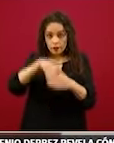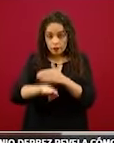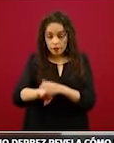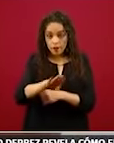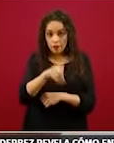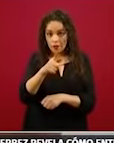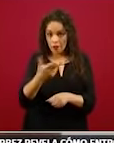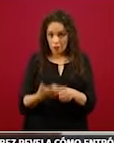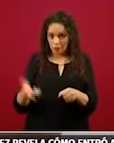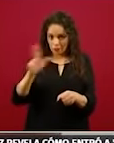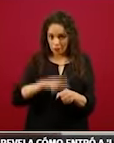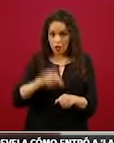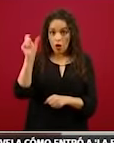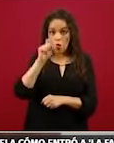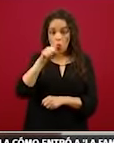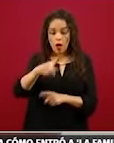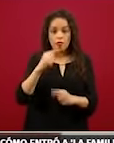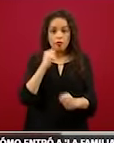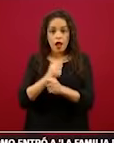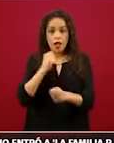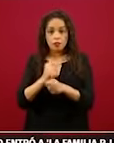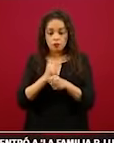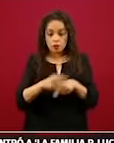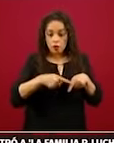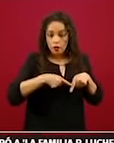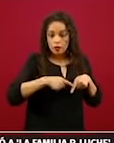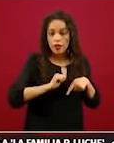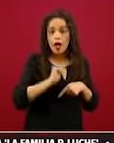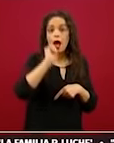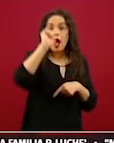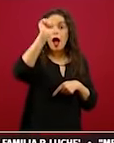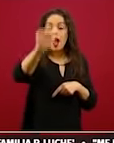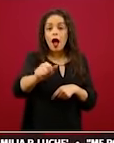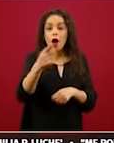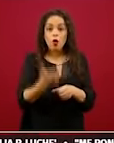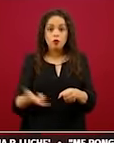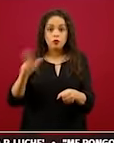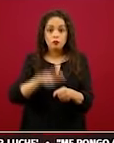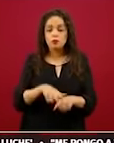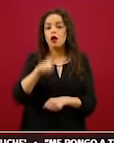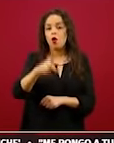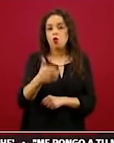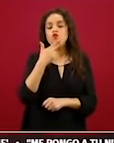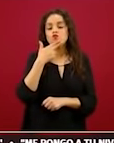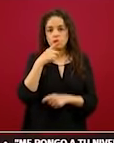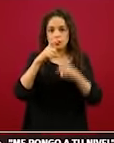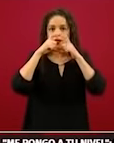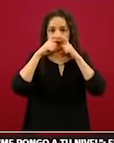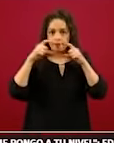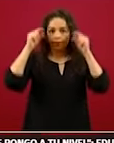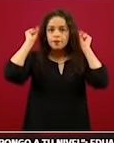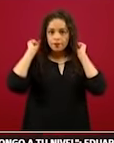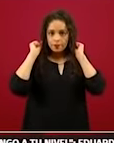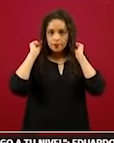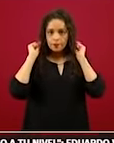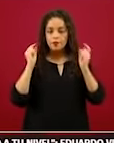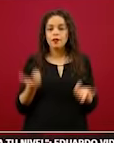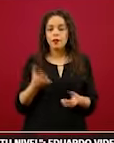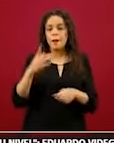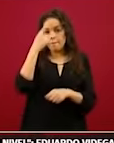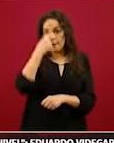transporte de su casa a la unidad de atención, utilice estos cubrebocas. Y esto es con la finalidad de proteger a los